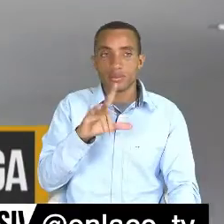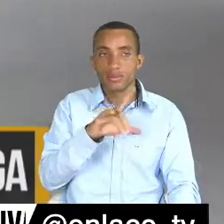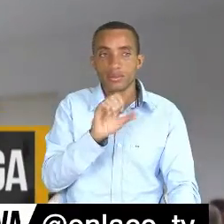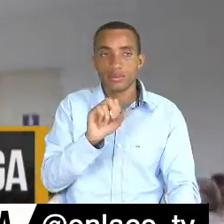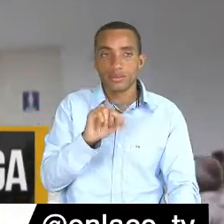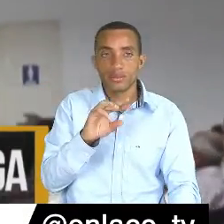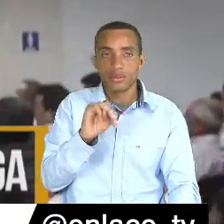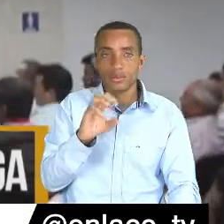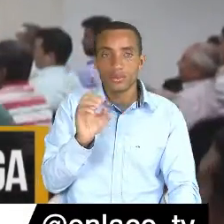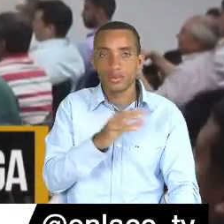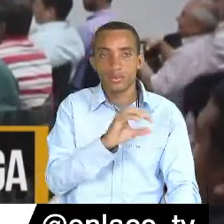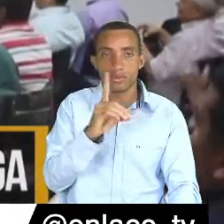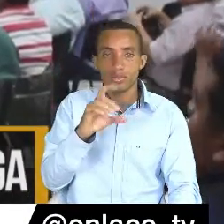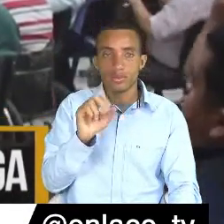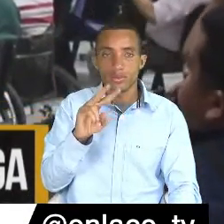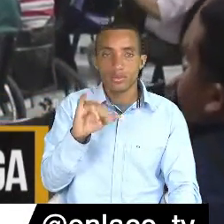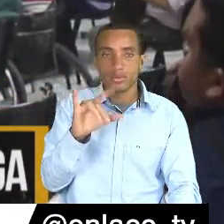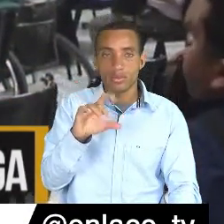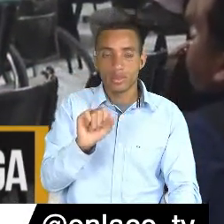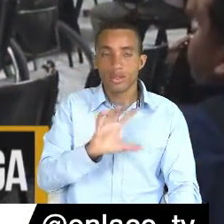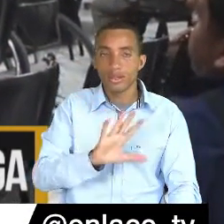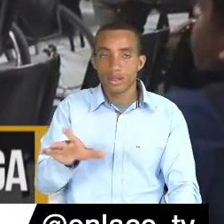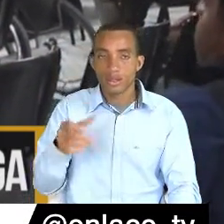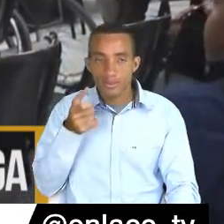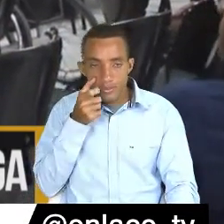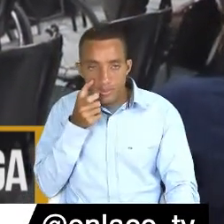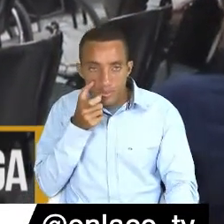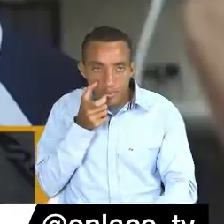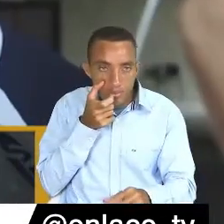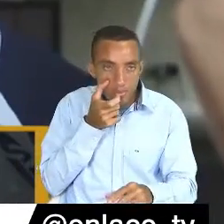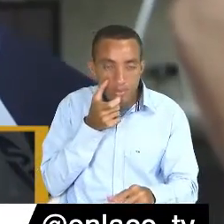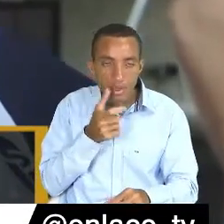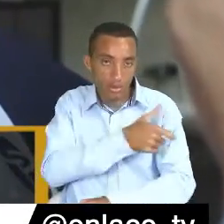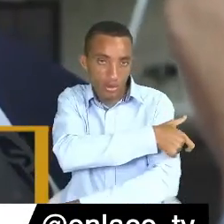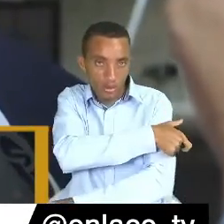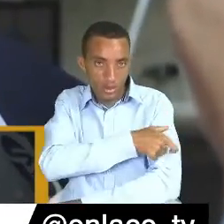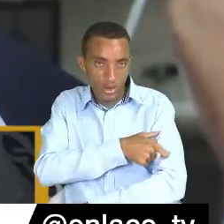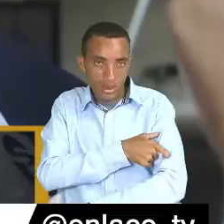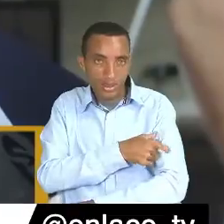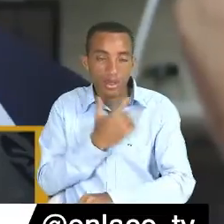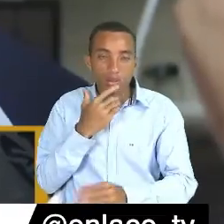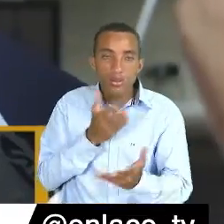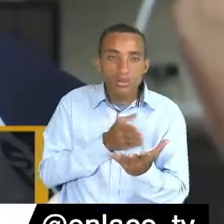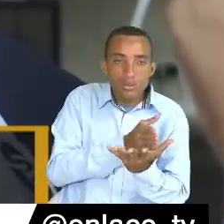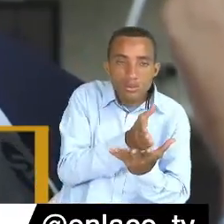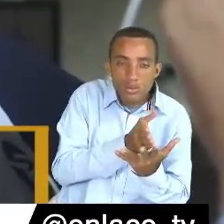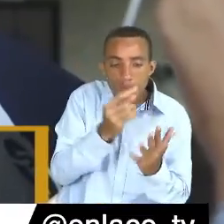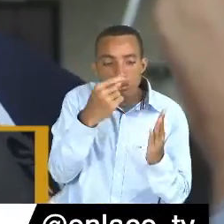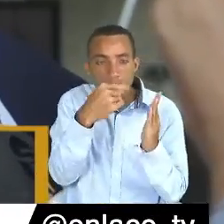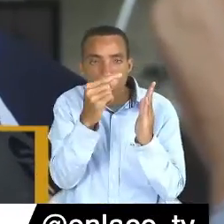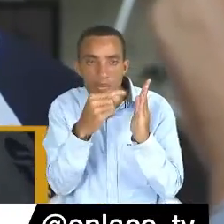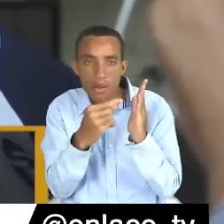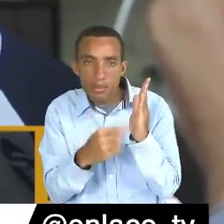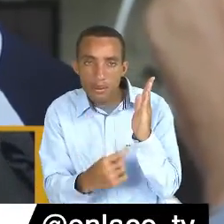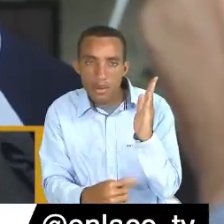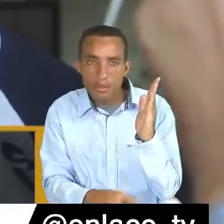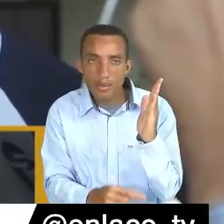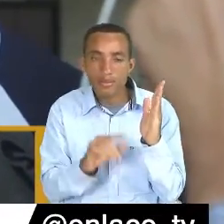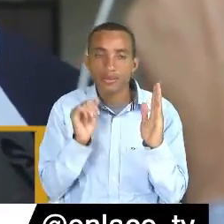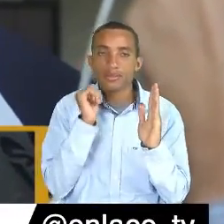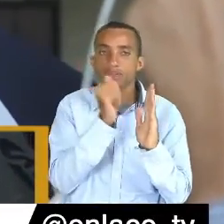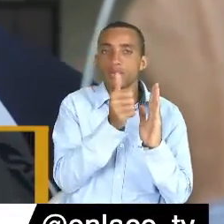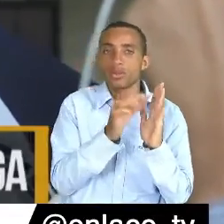la encargada de hacer veeduría a este comité. Que este comité fije unos lineamientos, tenga su propio